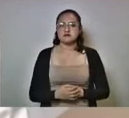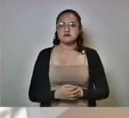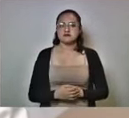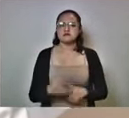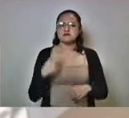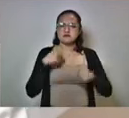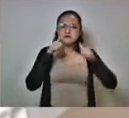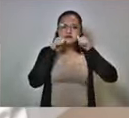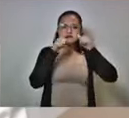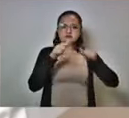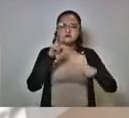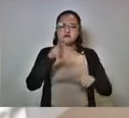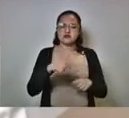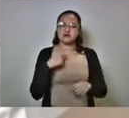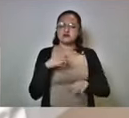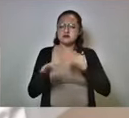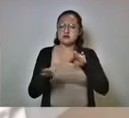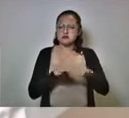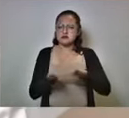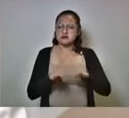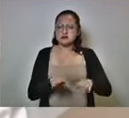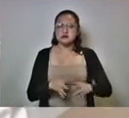Estamos atendiendo, créame que estamos trabajando.